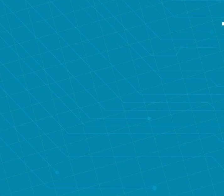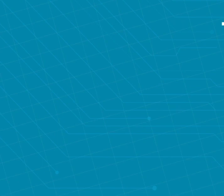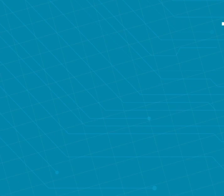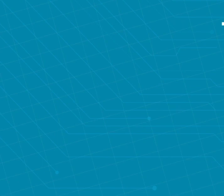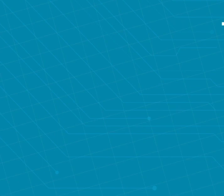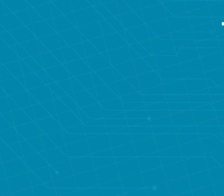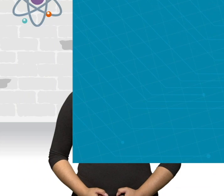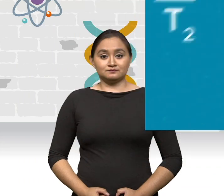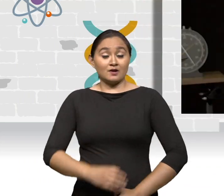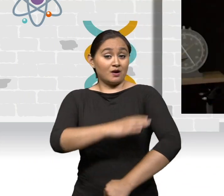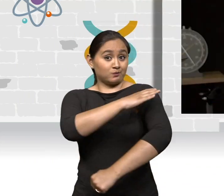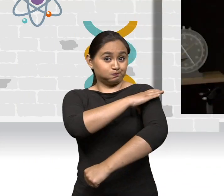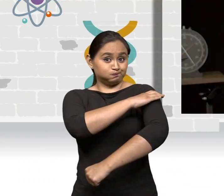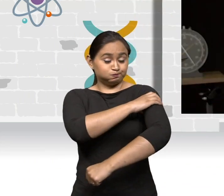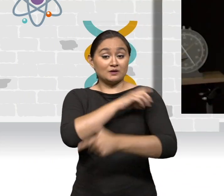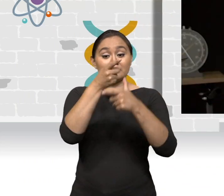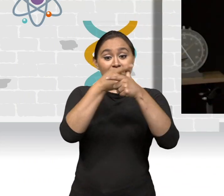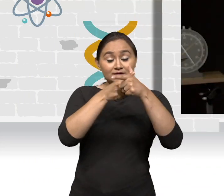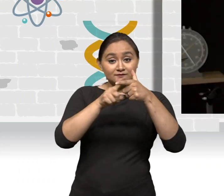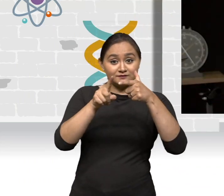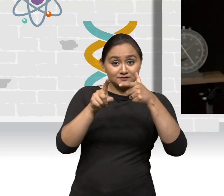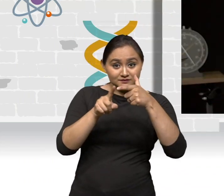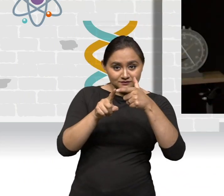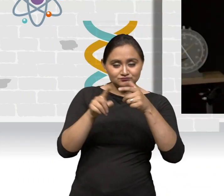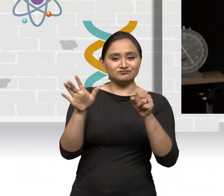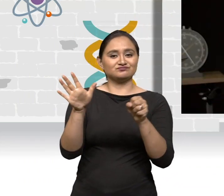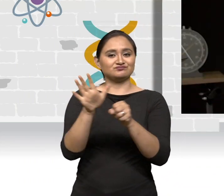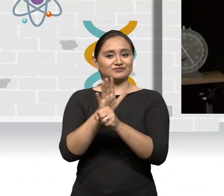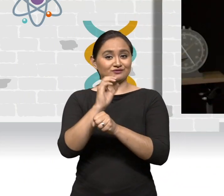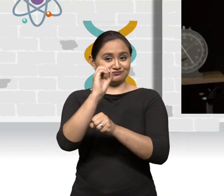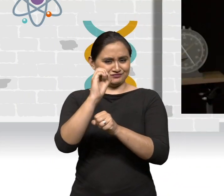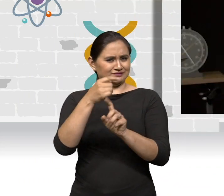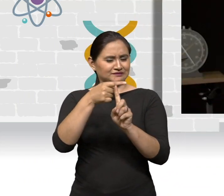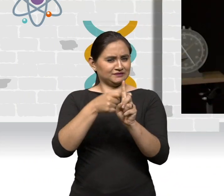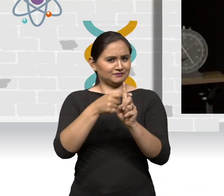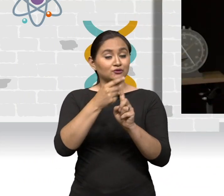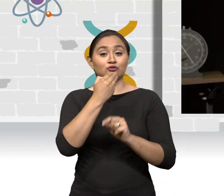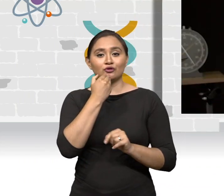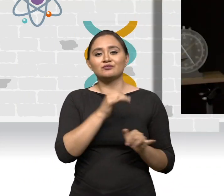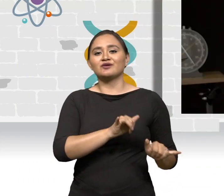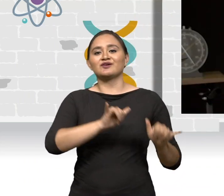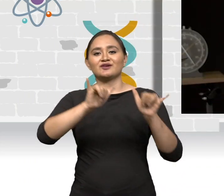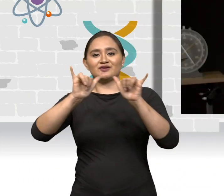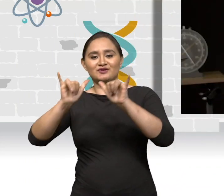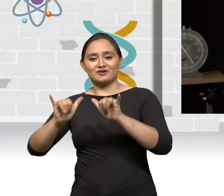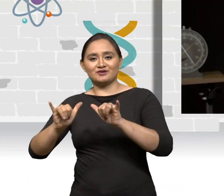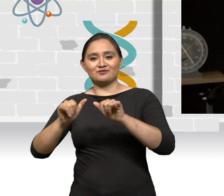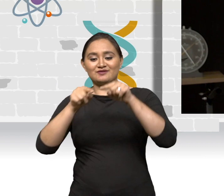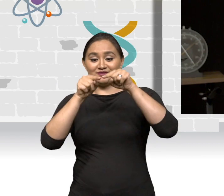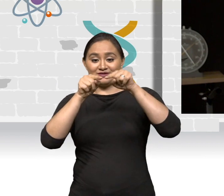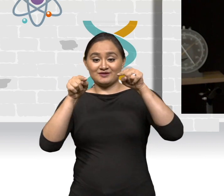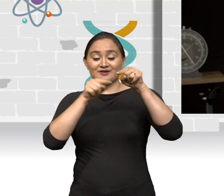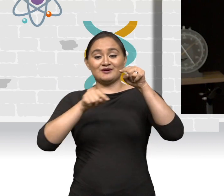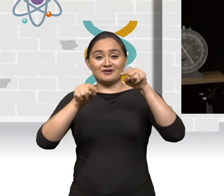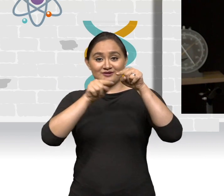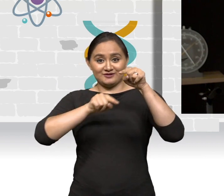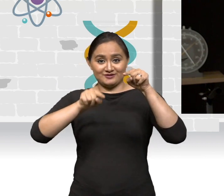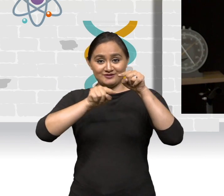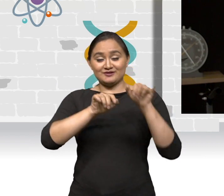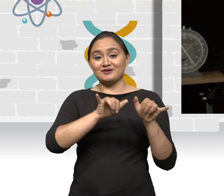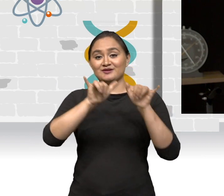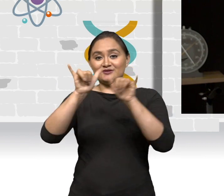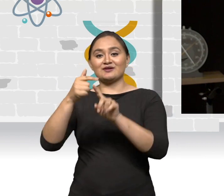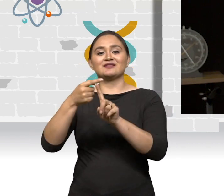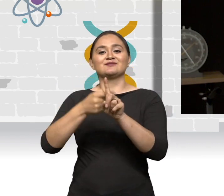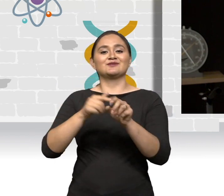T2. Si dividimos la presión de un gas sobre su temperatura absoluta en un momento inicial, debe ser igual al cociente